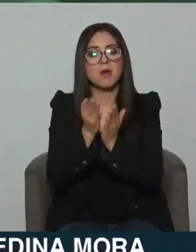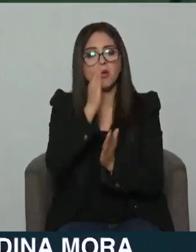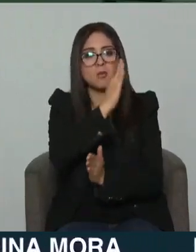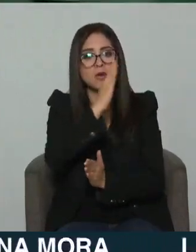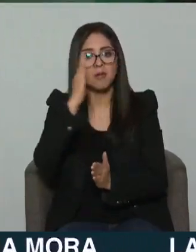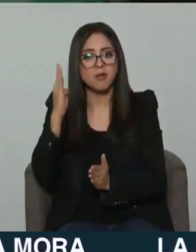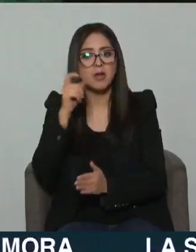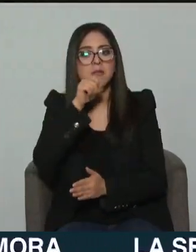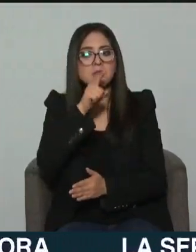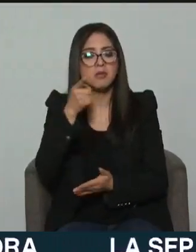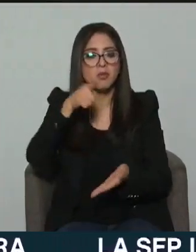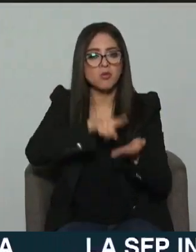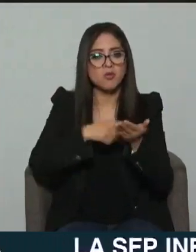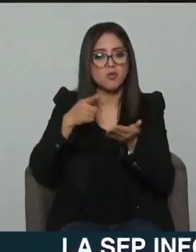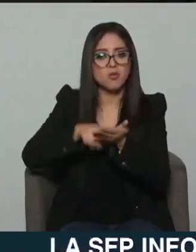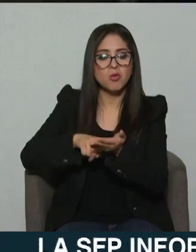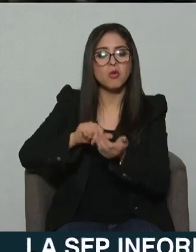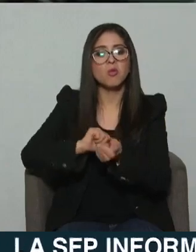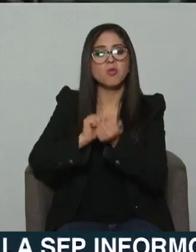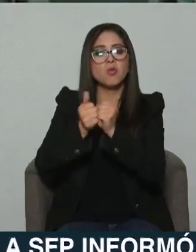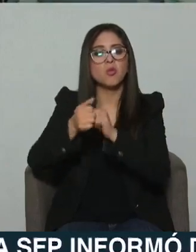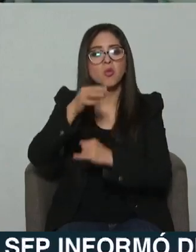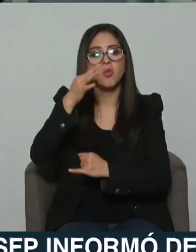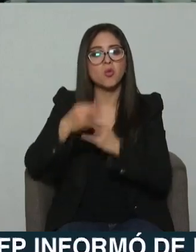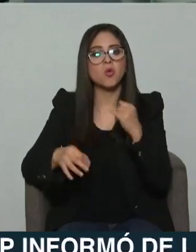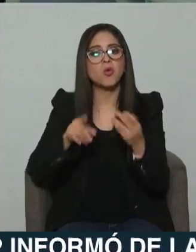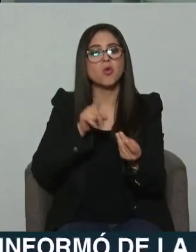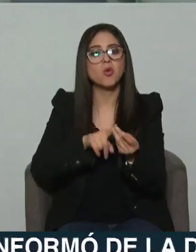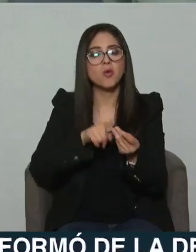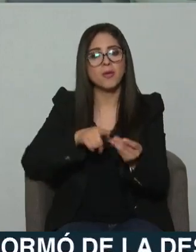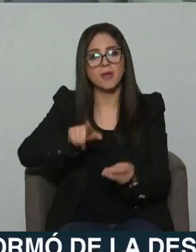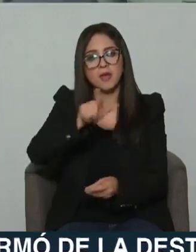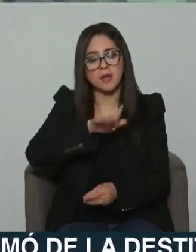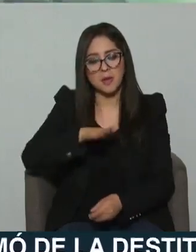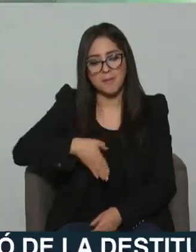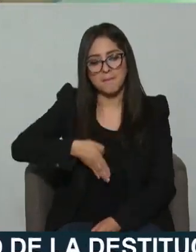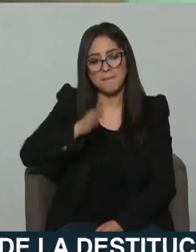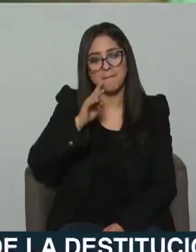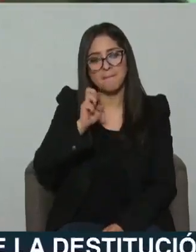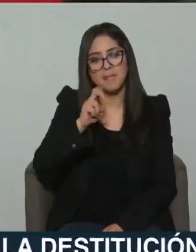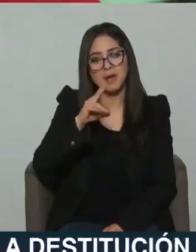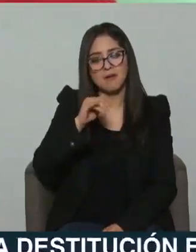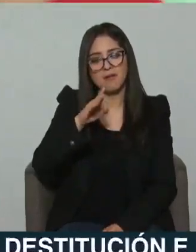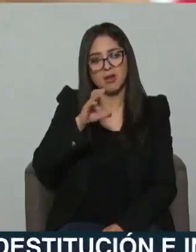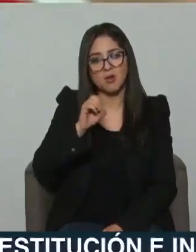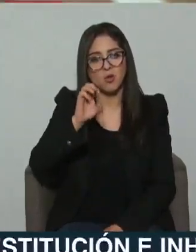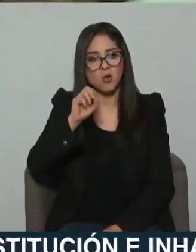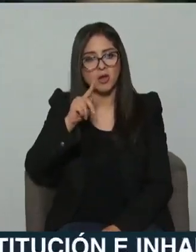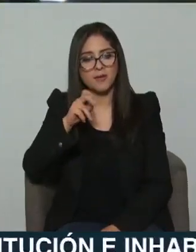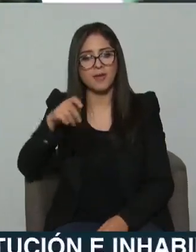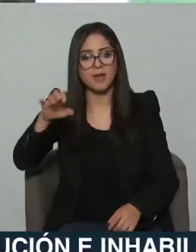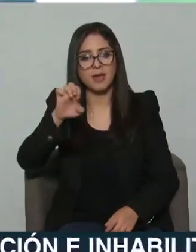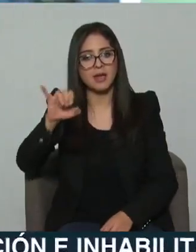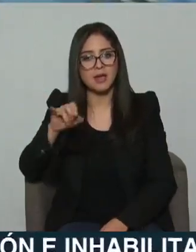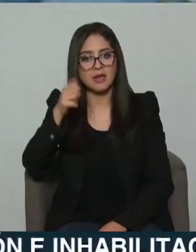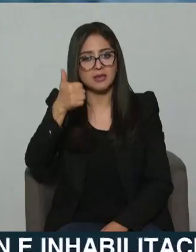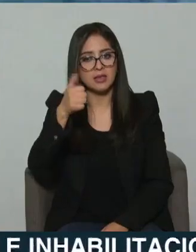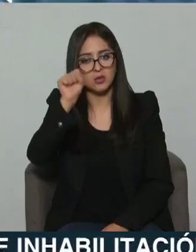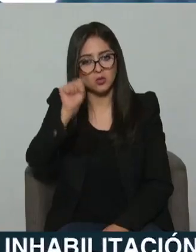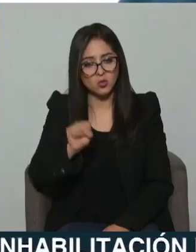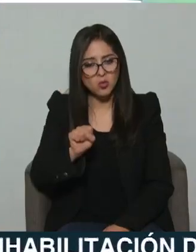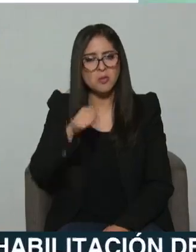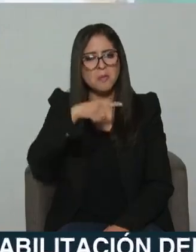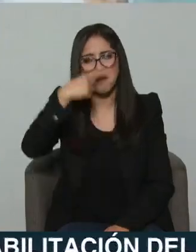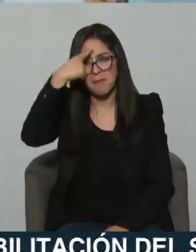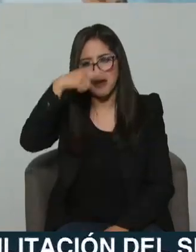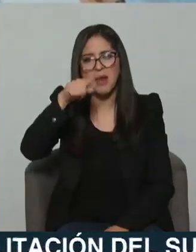con contenedores. Este último se ubicará en el camellón de Periférico Oriente al cruce con Eje 6 Sur. De lo que se trata